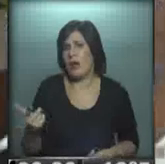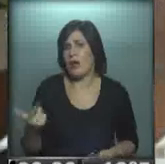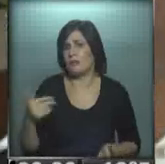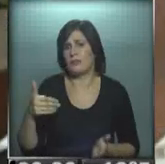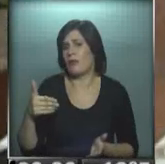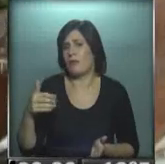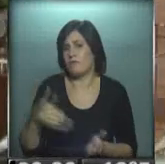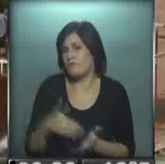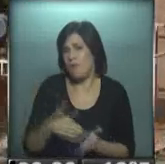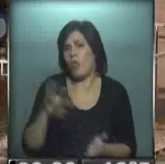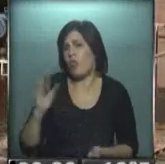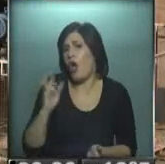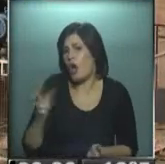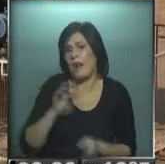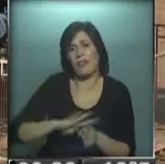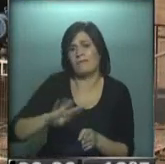años.